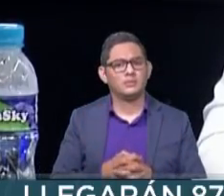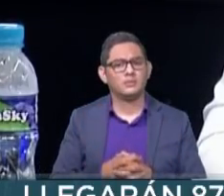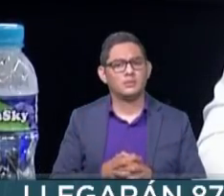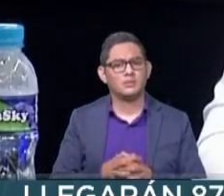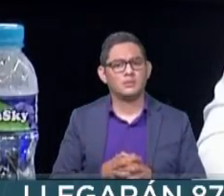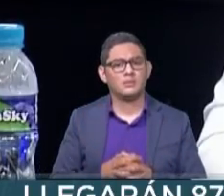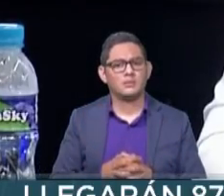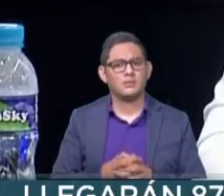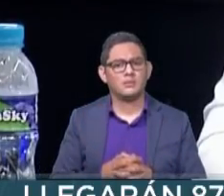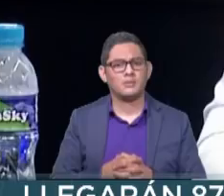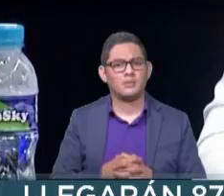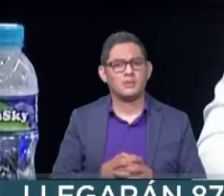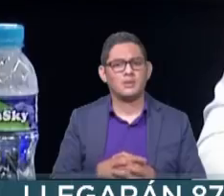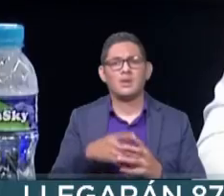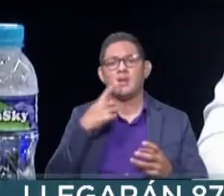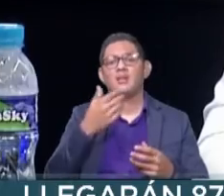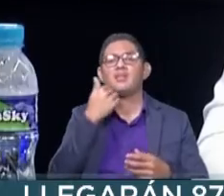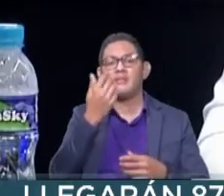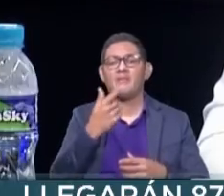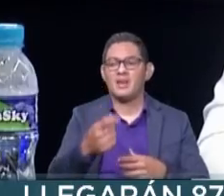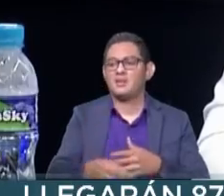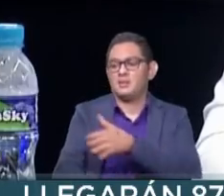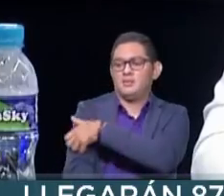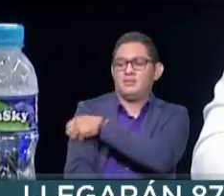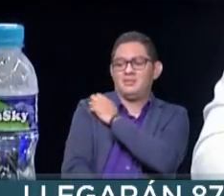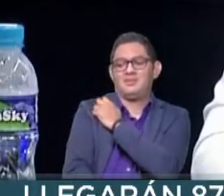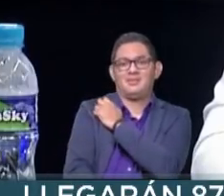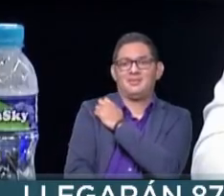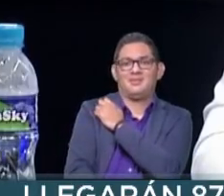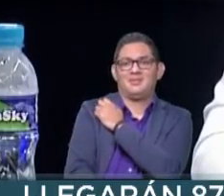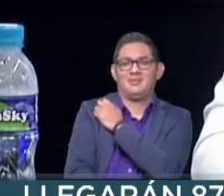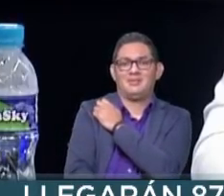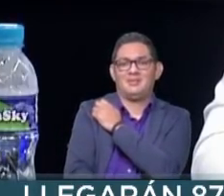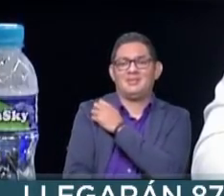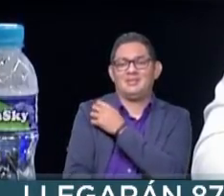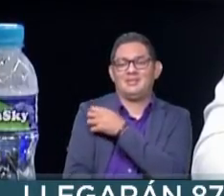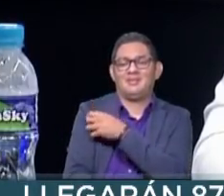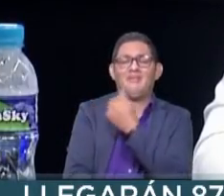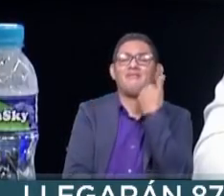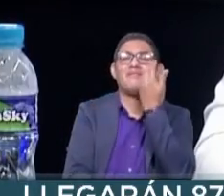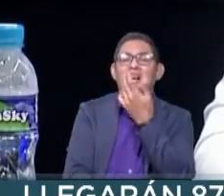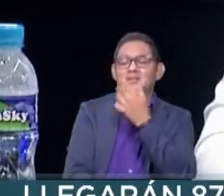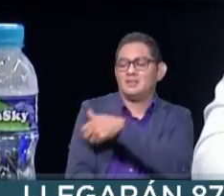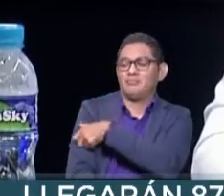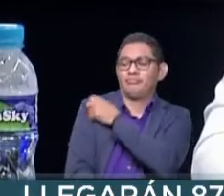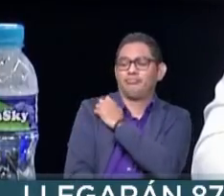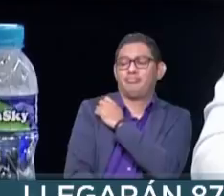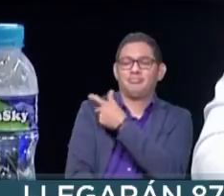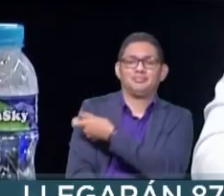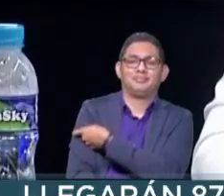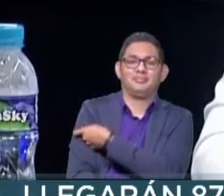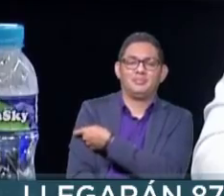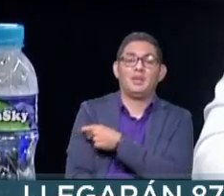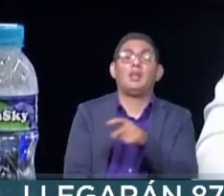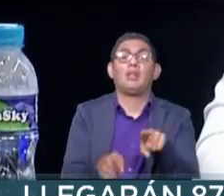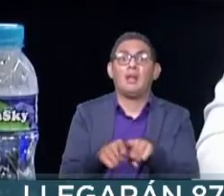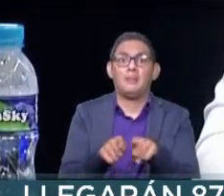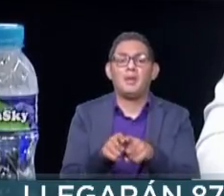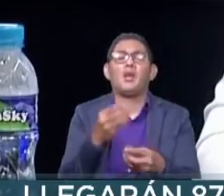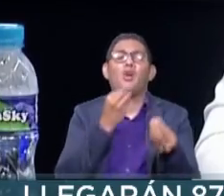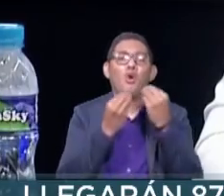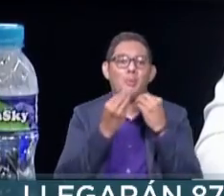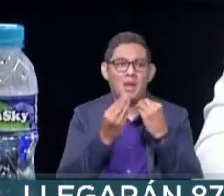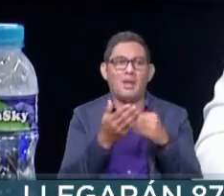incómoda la parte de la vacunación. Y también, por favor, que vayan desayunados, porque hemos